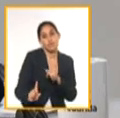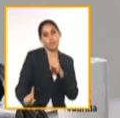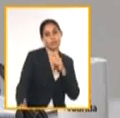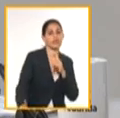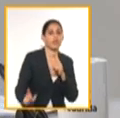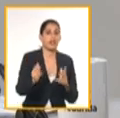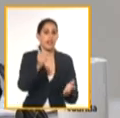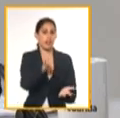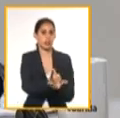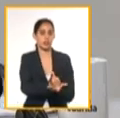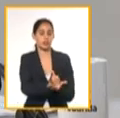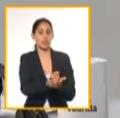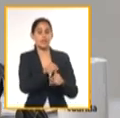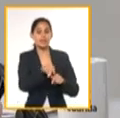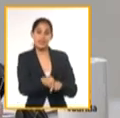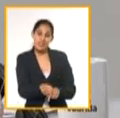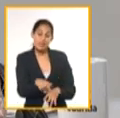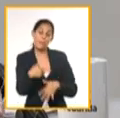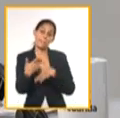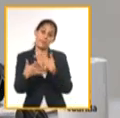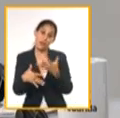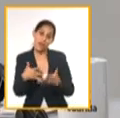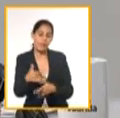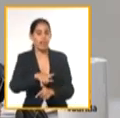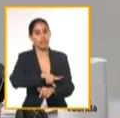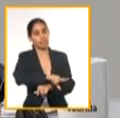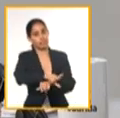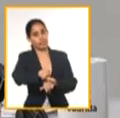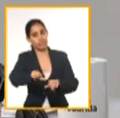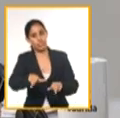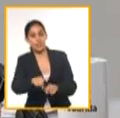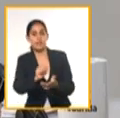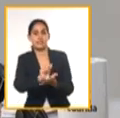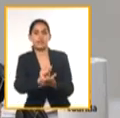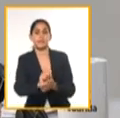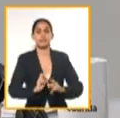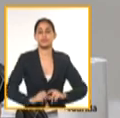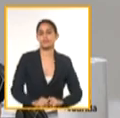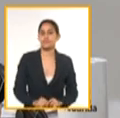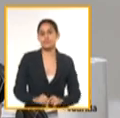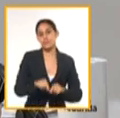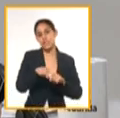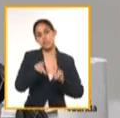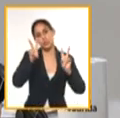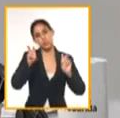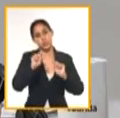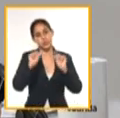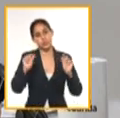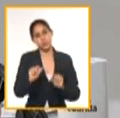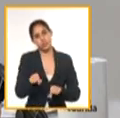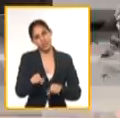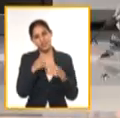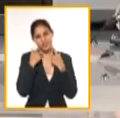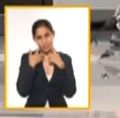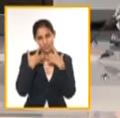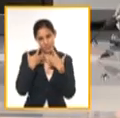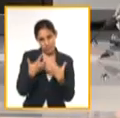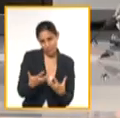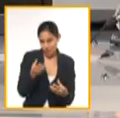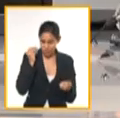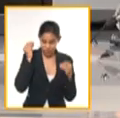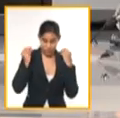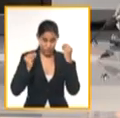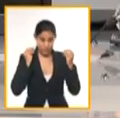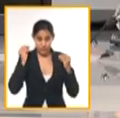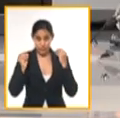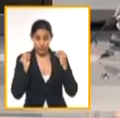capital. Y eso genera demora en la recuperación de los servicios. Eso es un tema que no debemos dejar de pasar